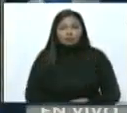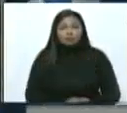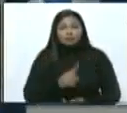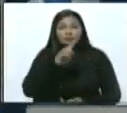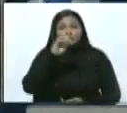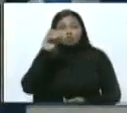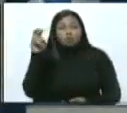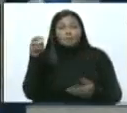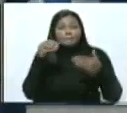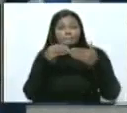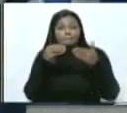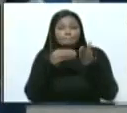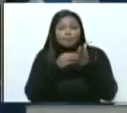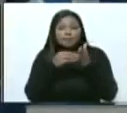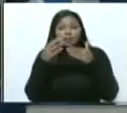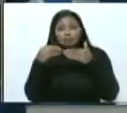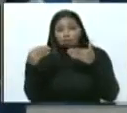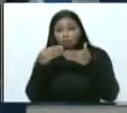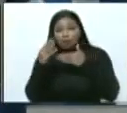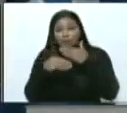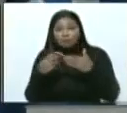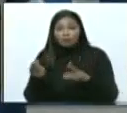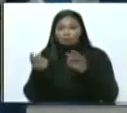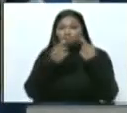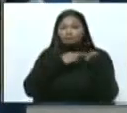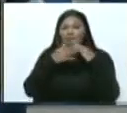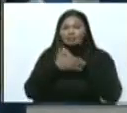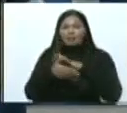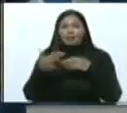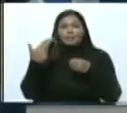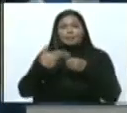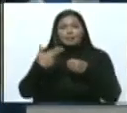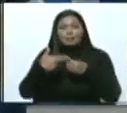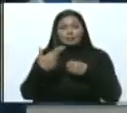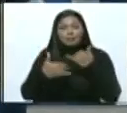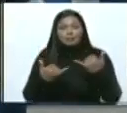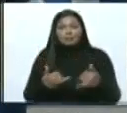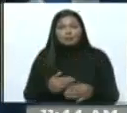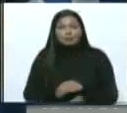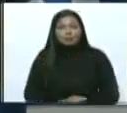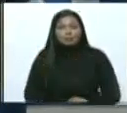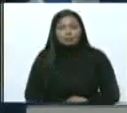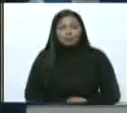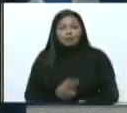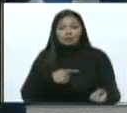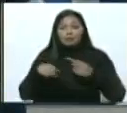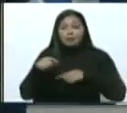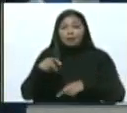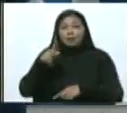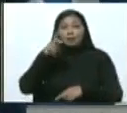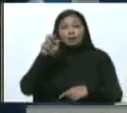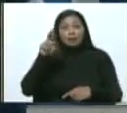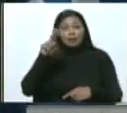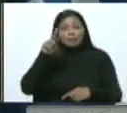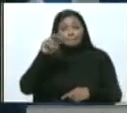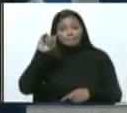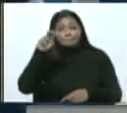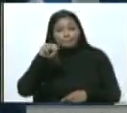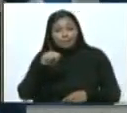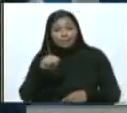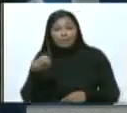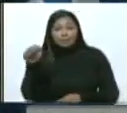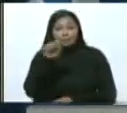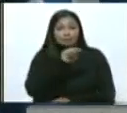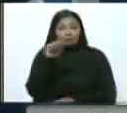$102,000, pertenecía a PDVSA y había sido trasladado por instrucción del ciudadano Kervis Villamil. Vean ustedes que el